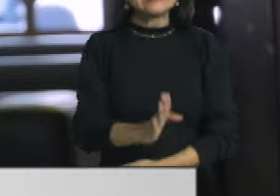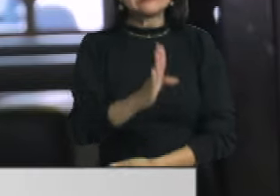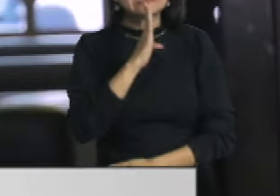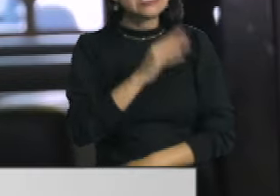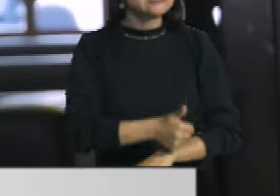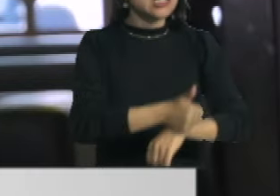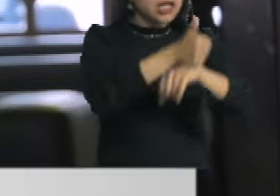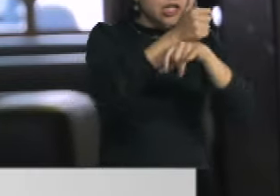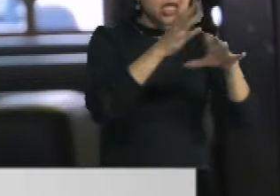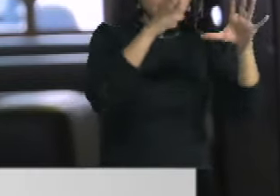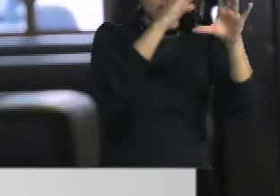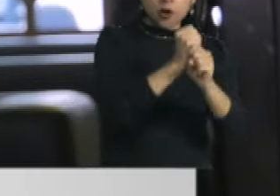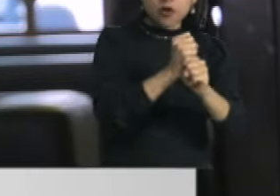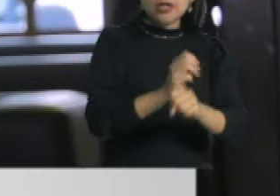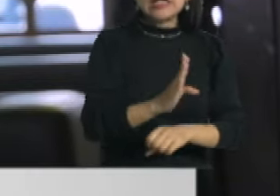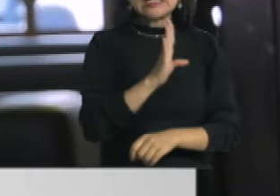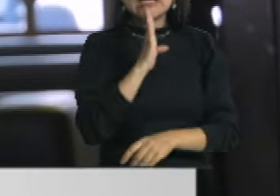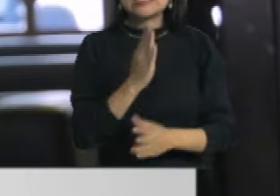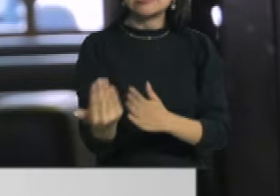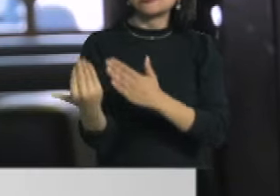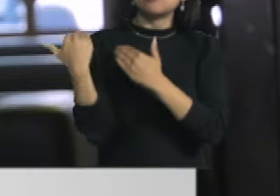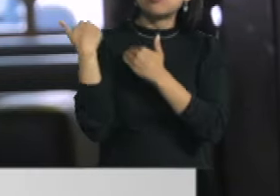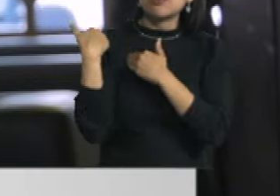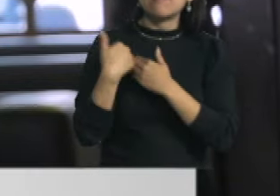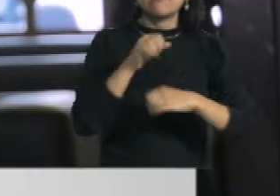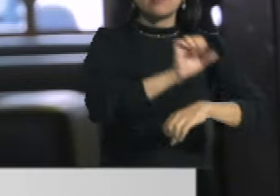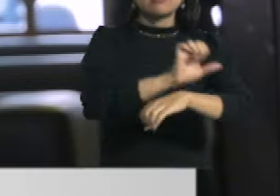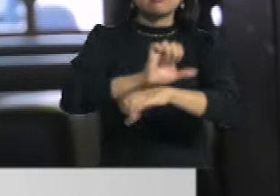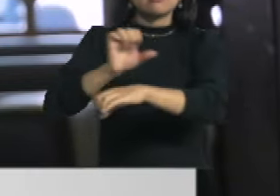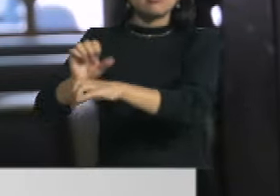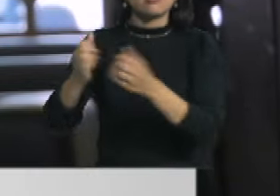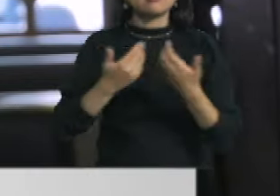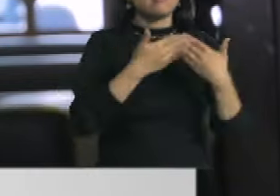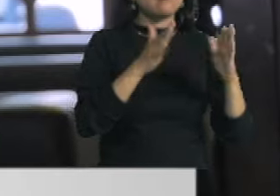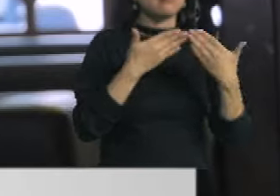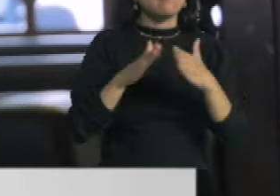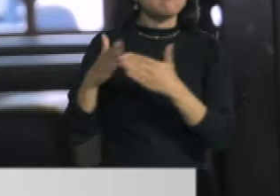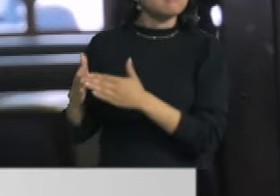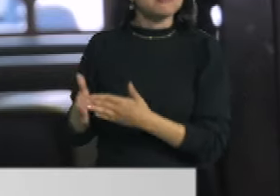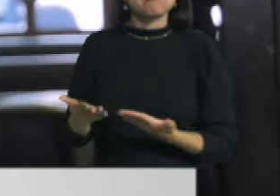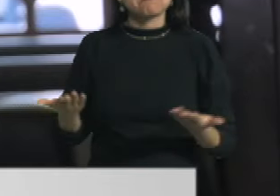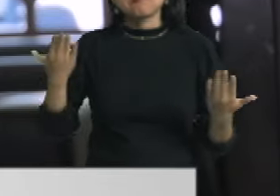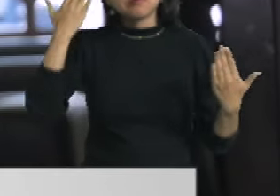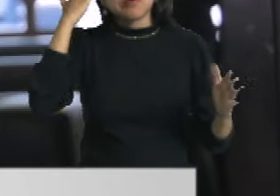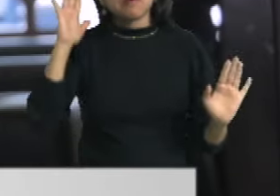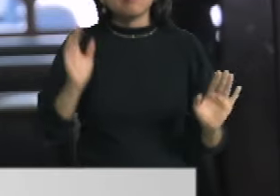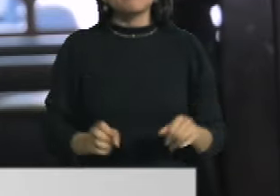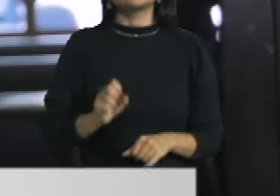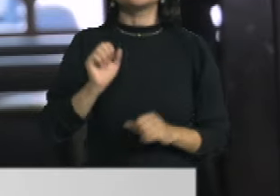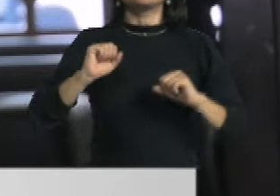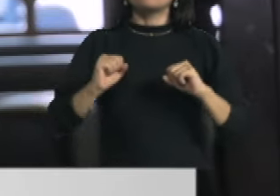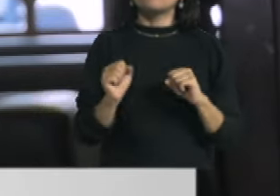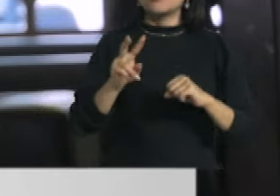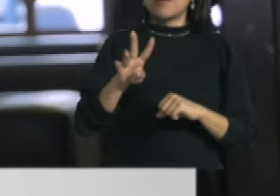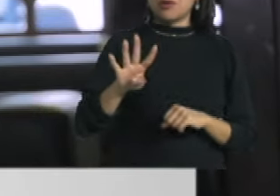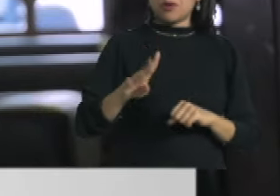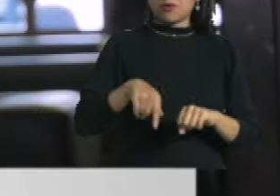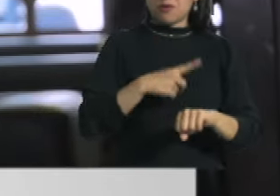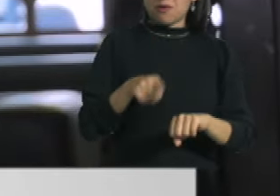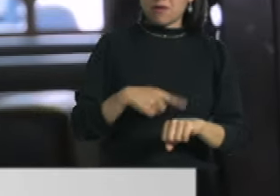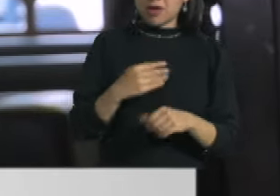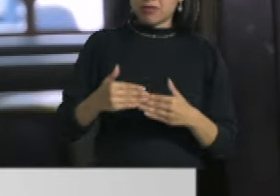gerente nocturno, quién es ese articulador de las diferentes entidades también, y tampoco sabemos si Bogotá 24 horas tiene el